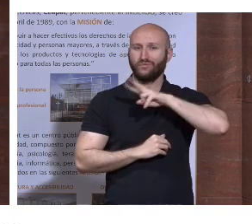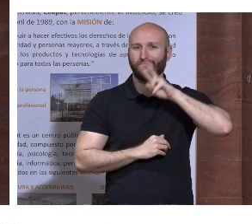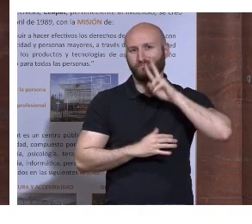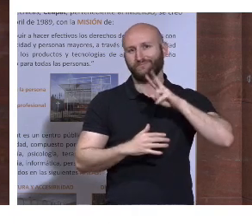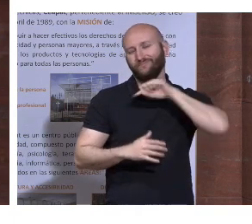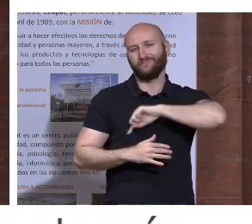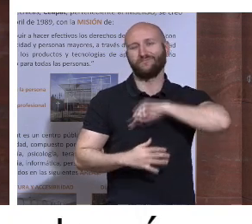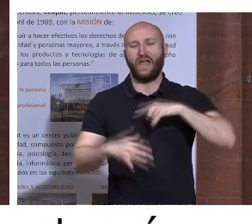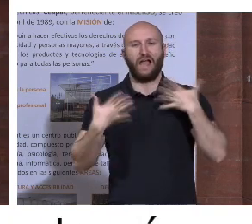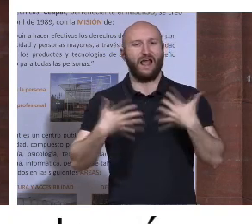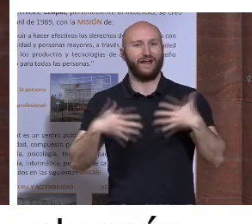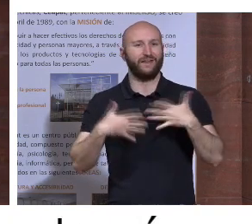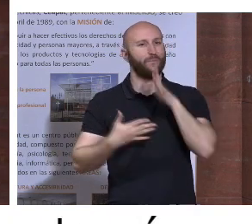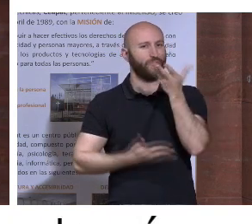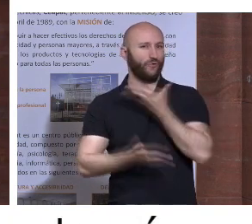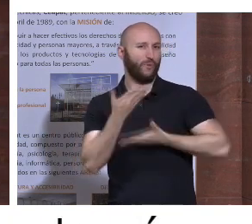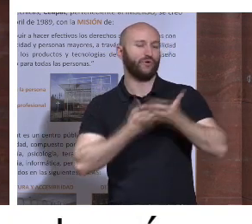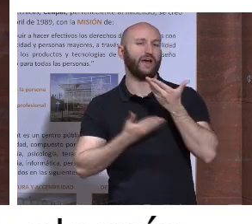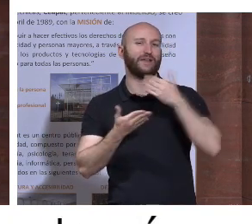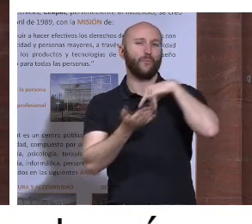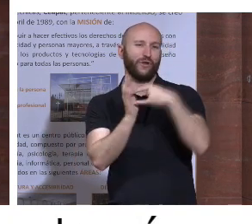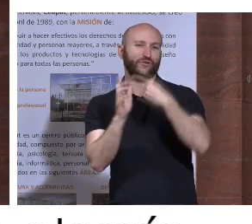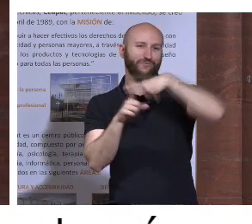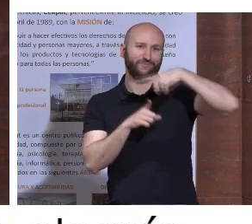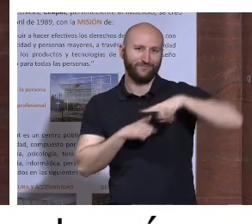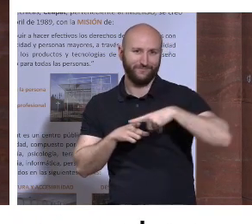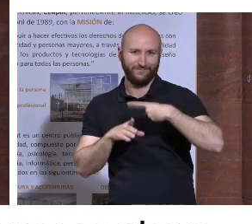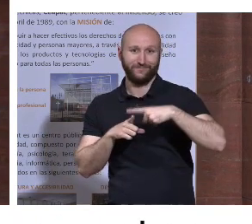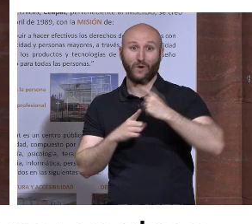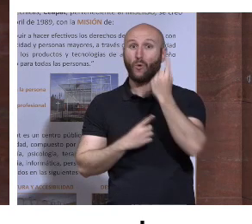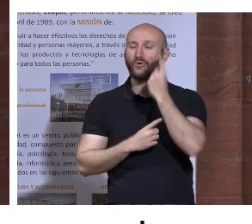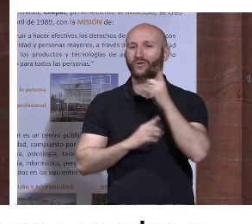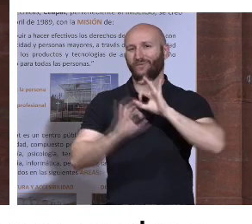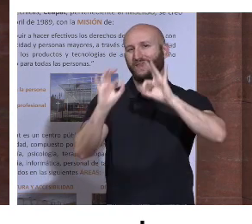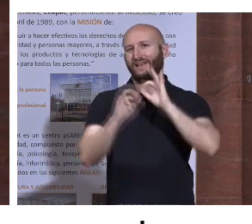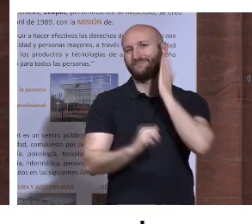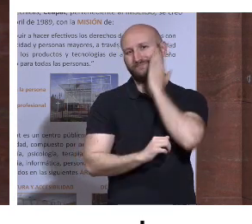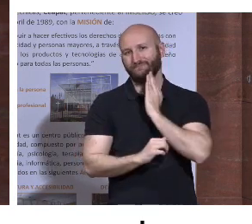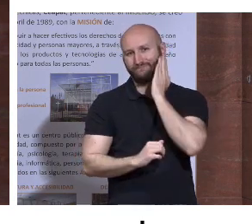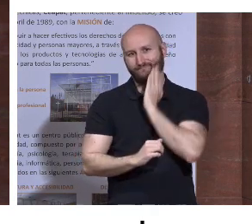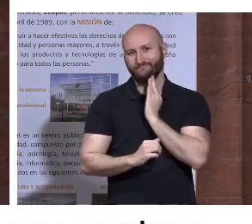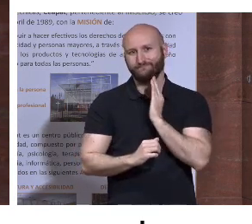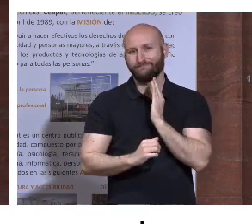colaborado con distintos proyectos, entre ellos tengo especial cariño